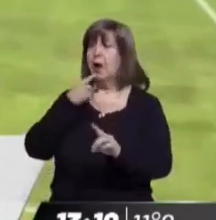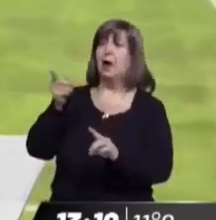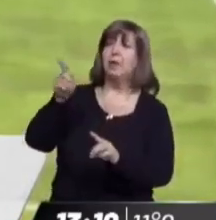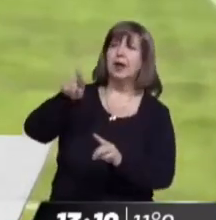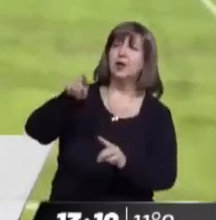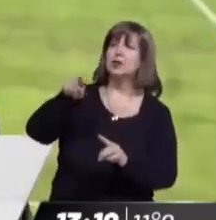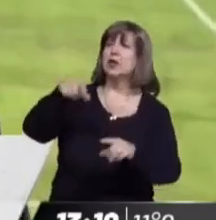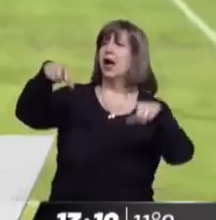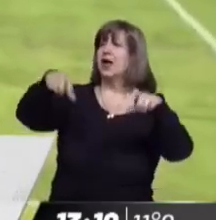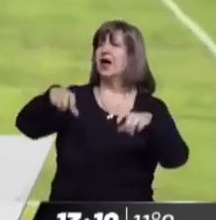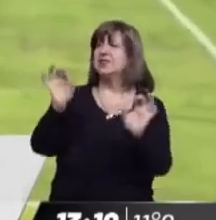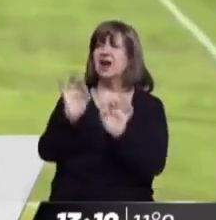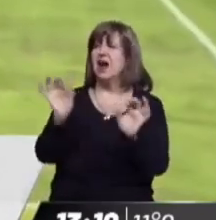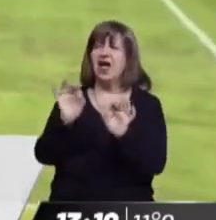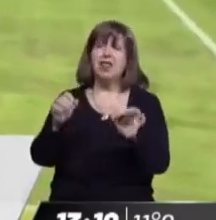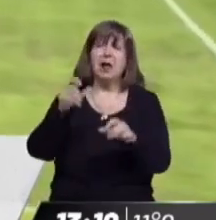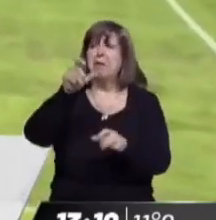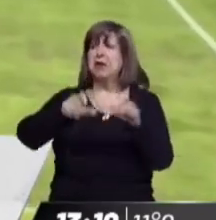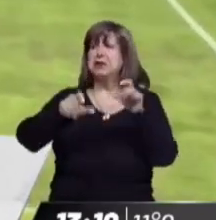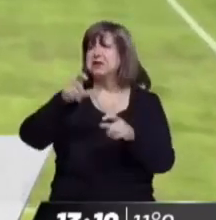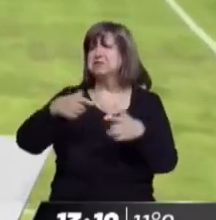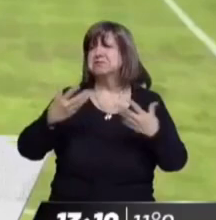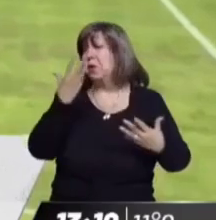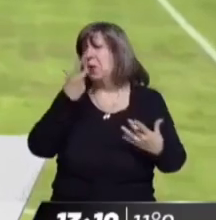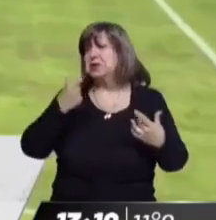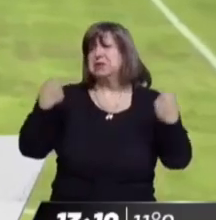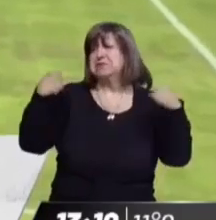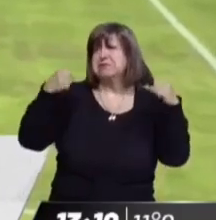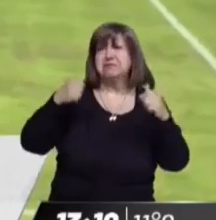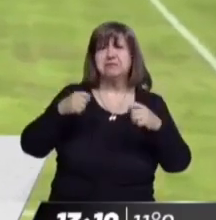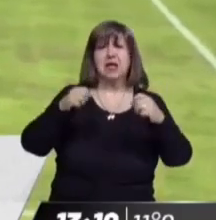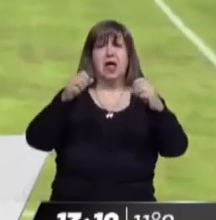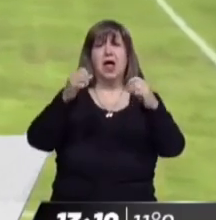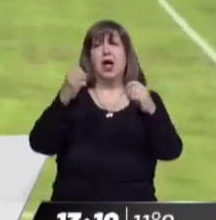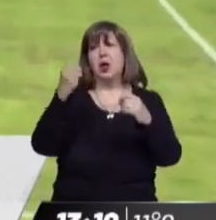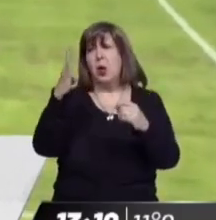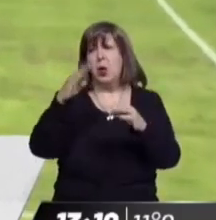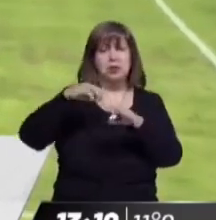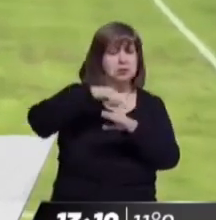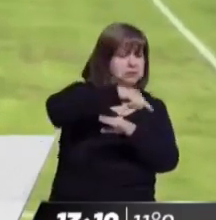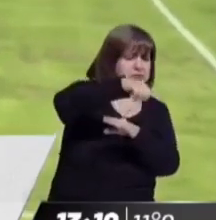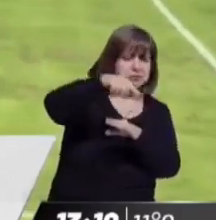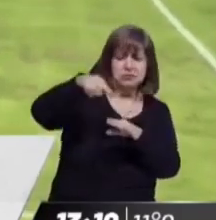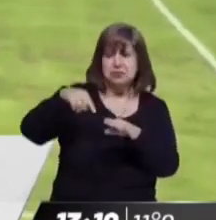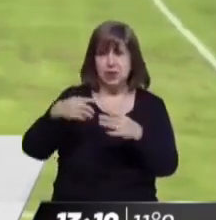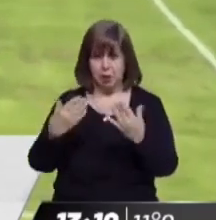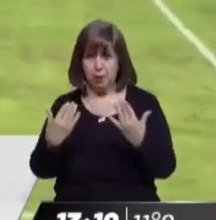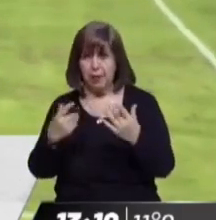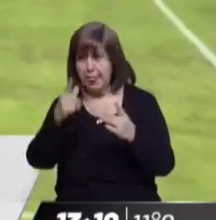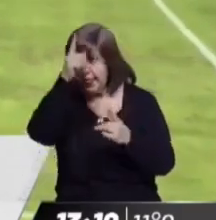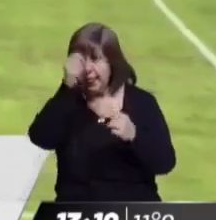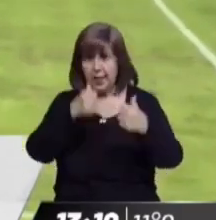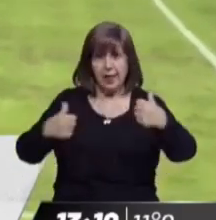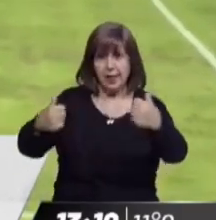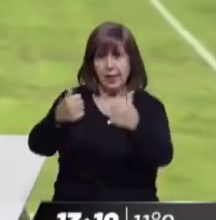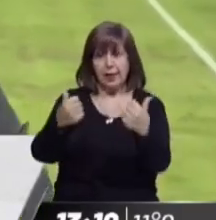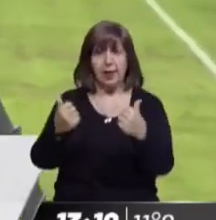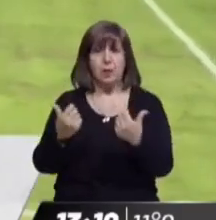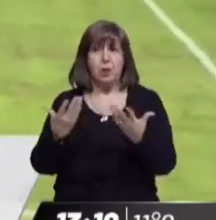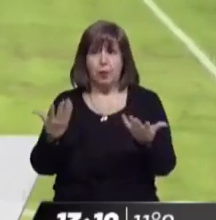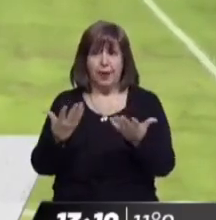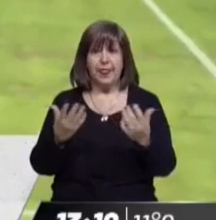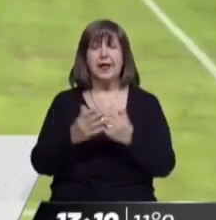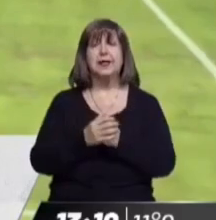estadio sino que se maneja en en el parque sea regatas sea las inmediaciones digo Está contemplado también esto por esto que marcas de las